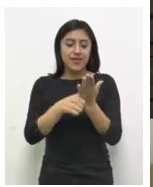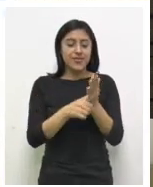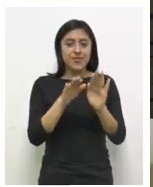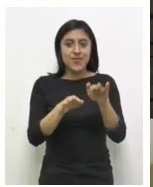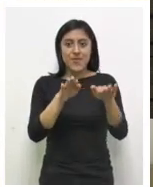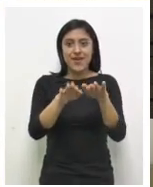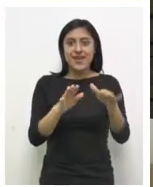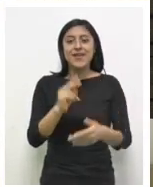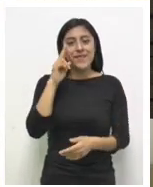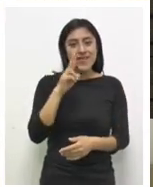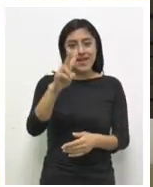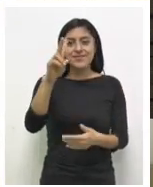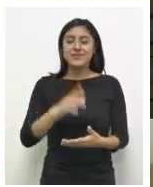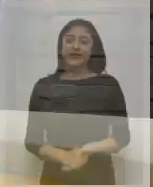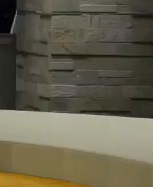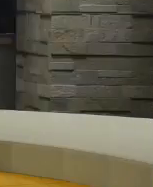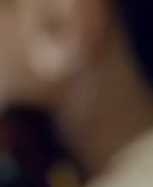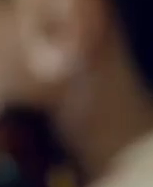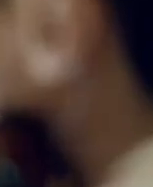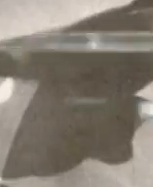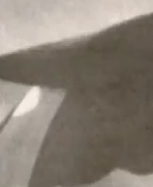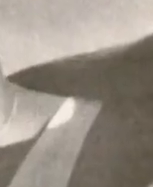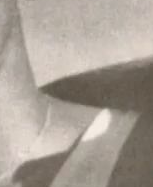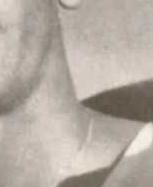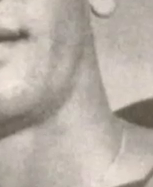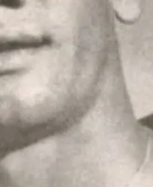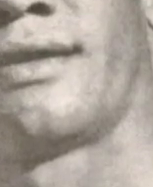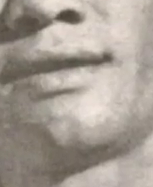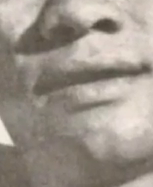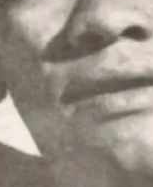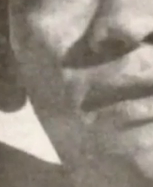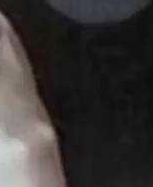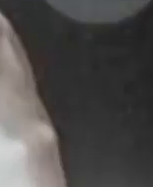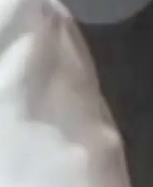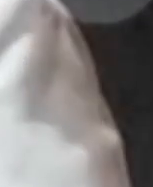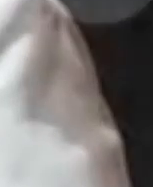nuestro guatemalteco que ha dejado huella.